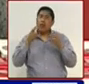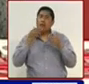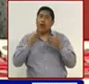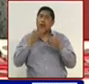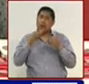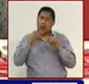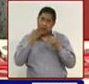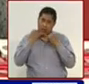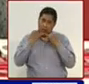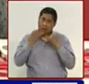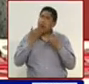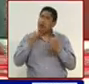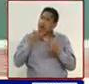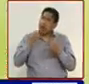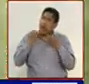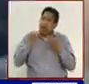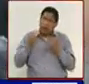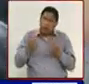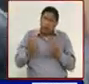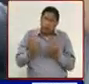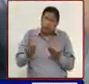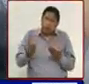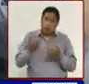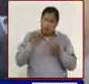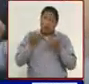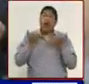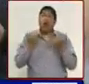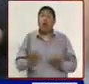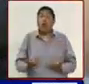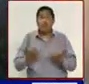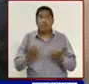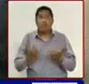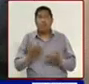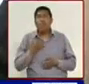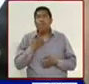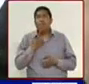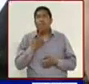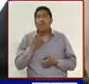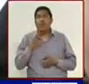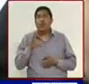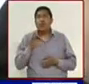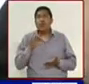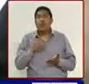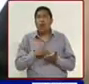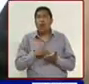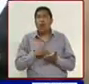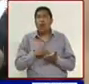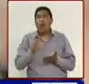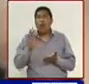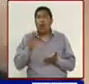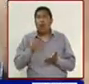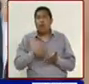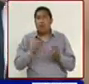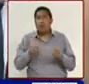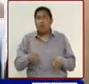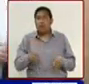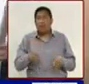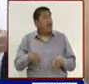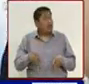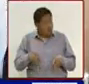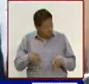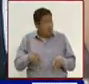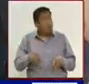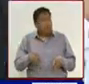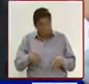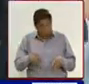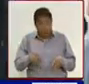desinforman, entonces no hay diálogo. Ahorita en esta marcha calculo que debe haber unas 8 mil o 9 mil personas. ¿Llegará más? Sí, sí,